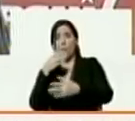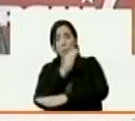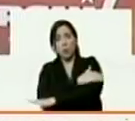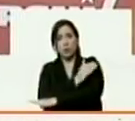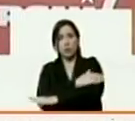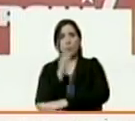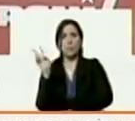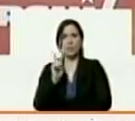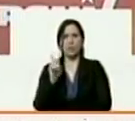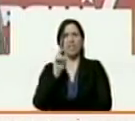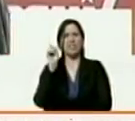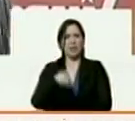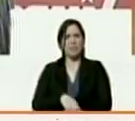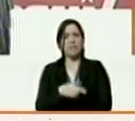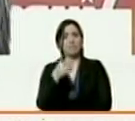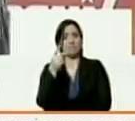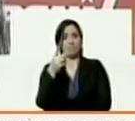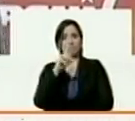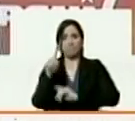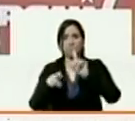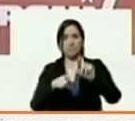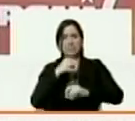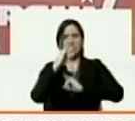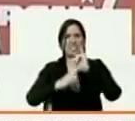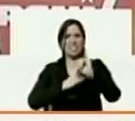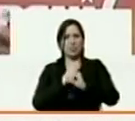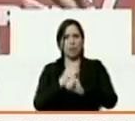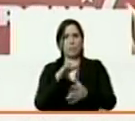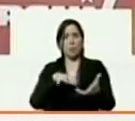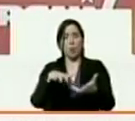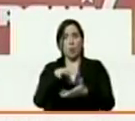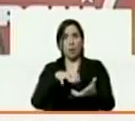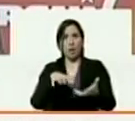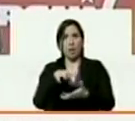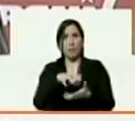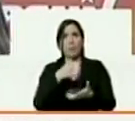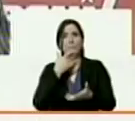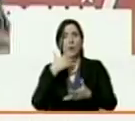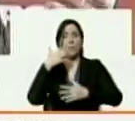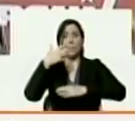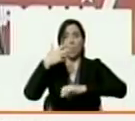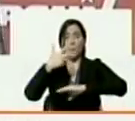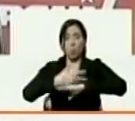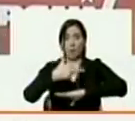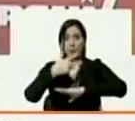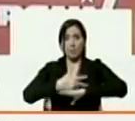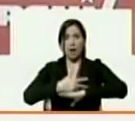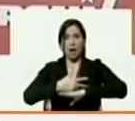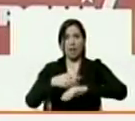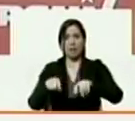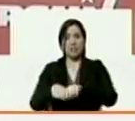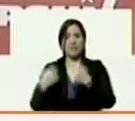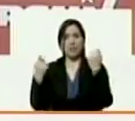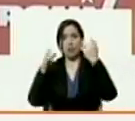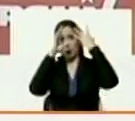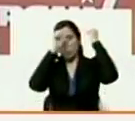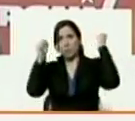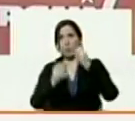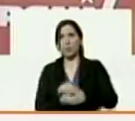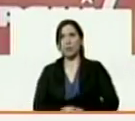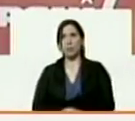nivel internacional, las consecuencias que puede traer que Guatemala se haya dividido diplomáticamente